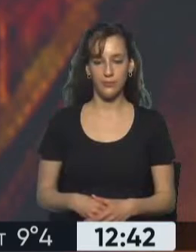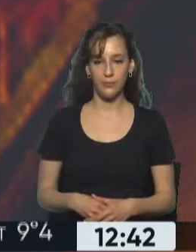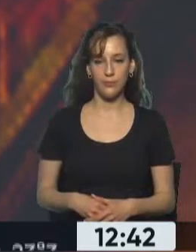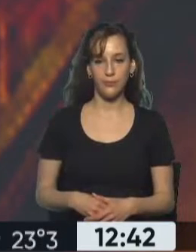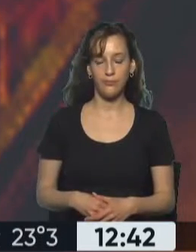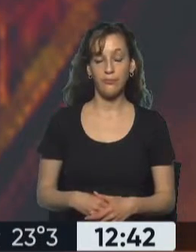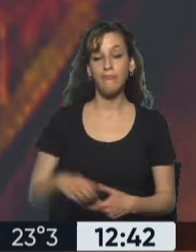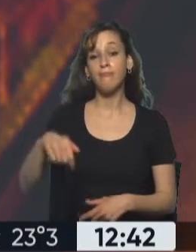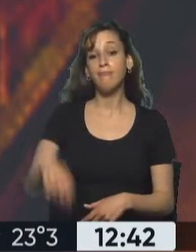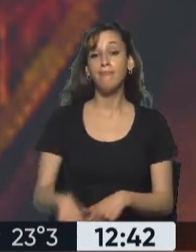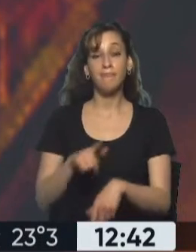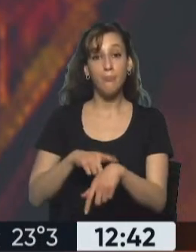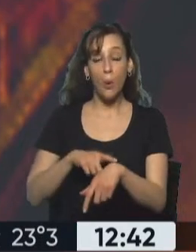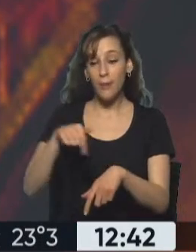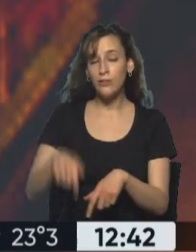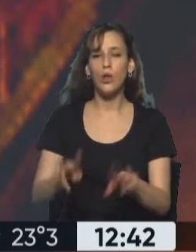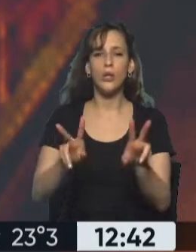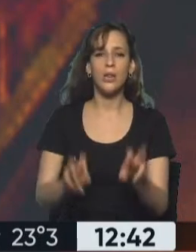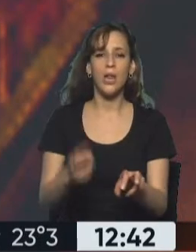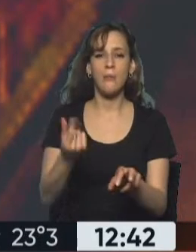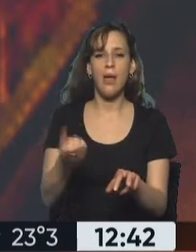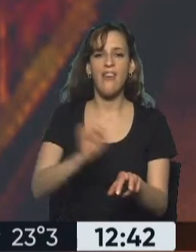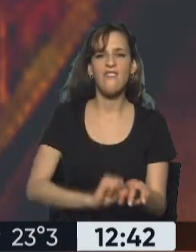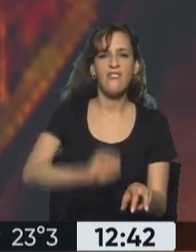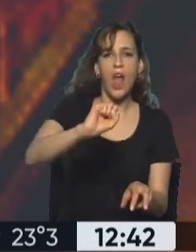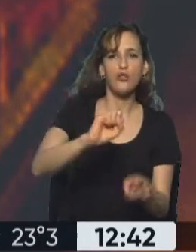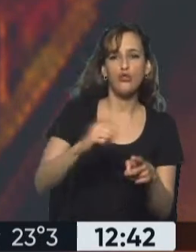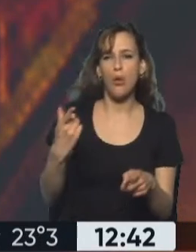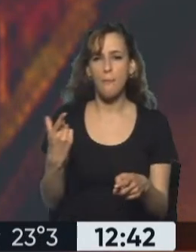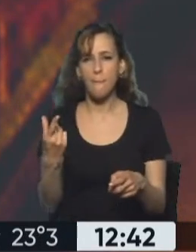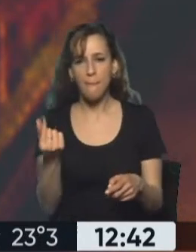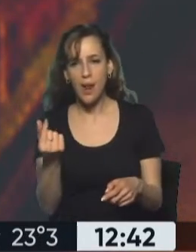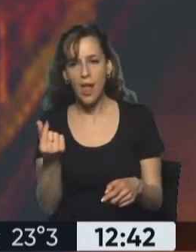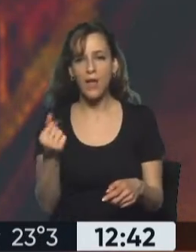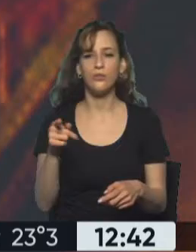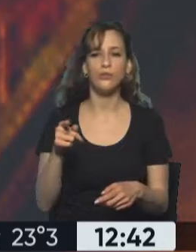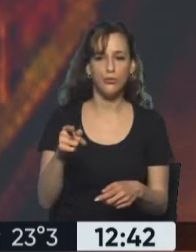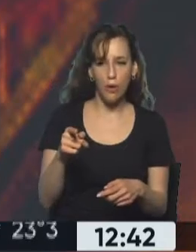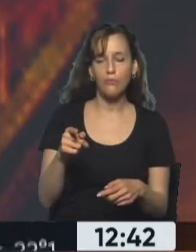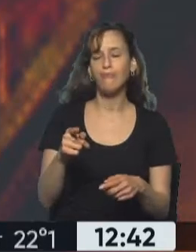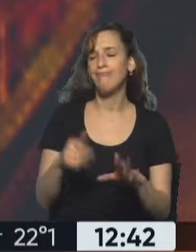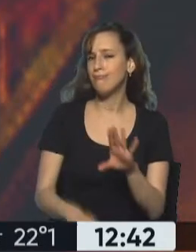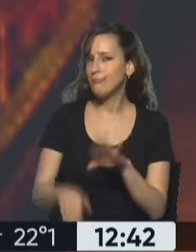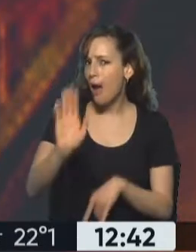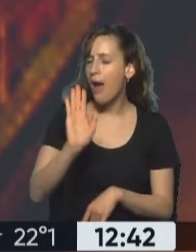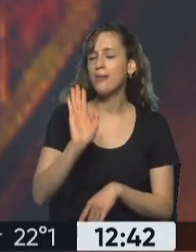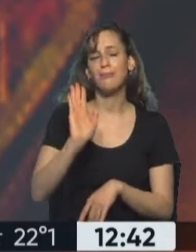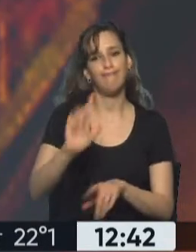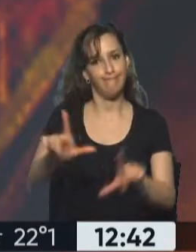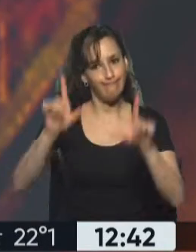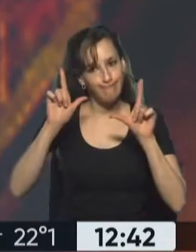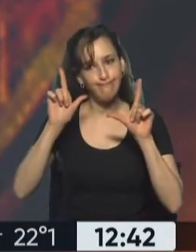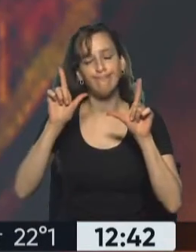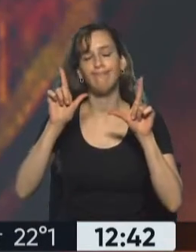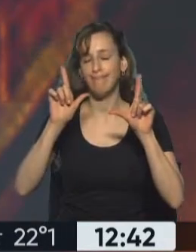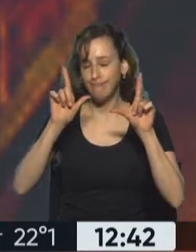Por estos días el tema de la inflación, el tema de los precios han cobrado creciente protagonismo producto de varias